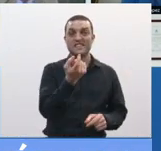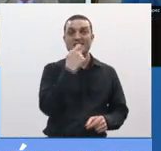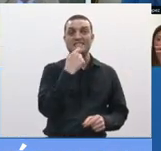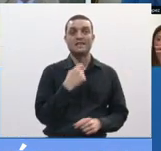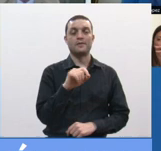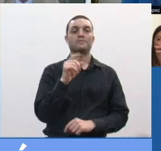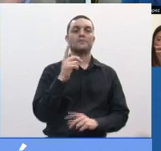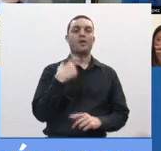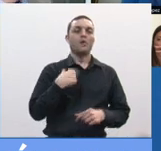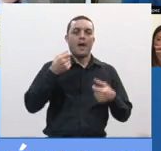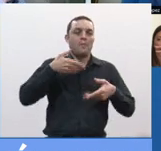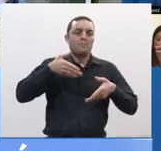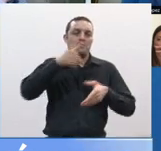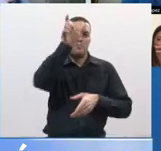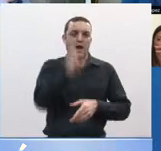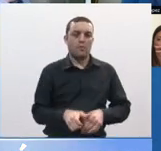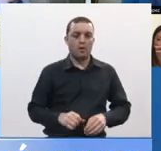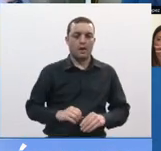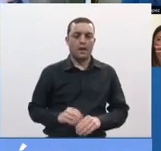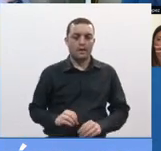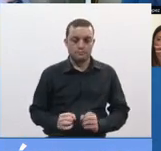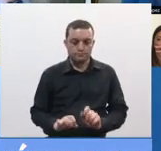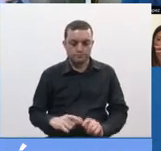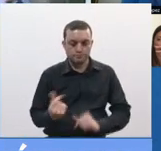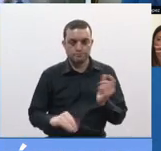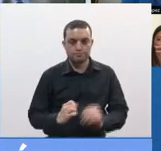endereza. Bueno, fíjense el fallo.